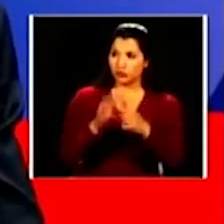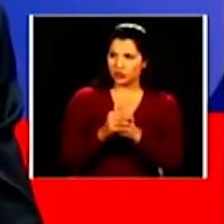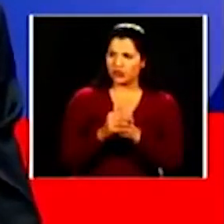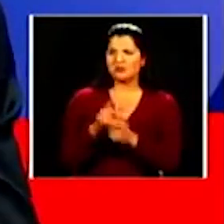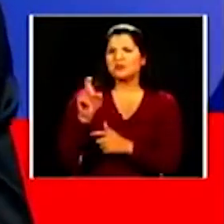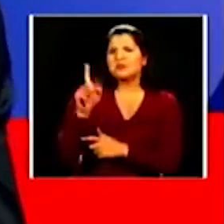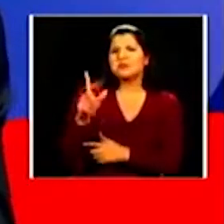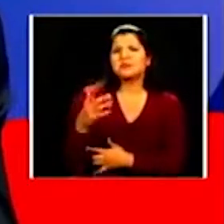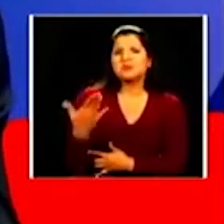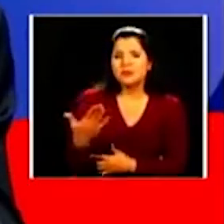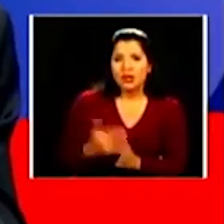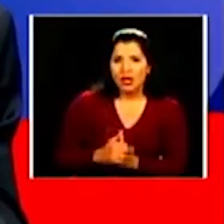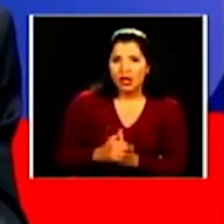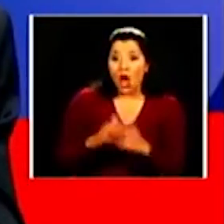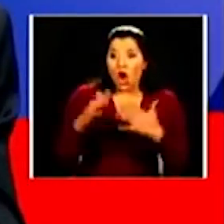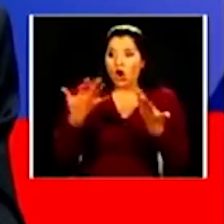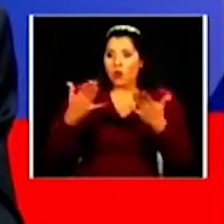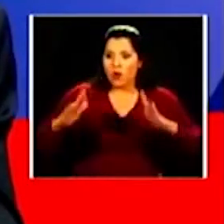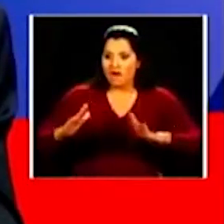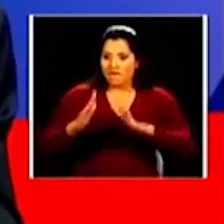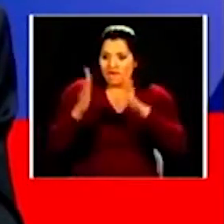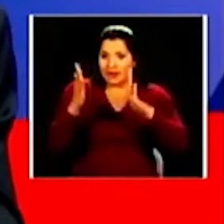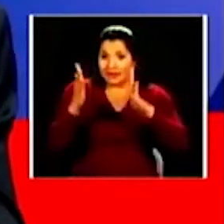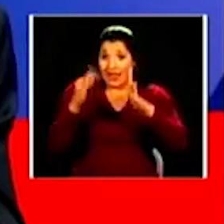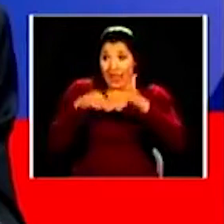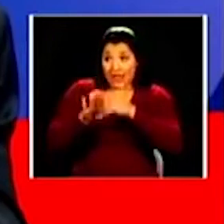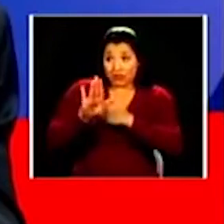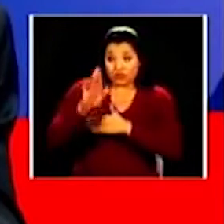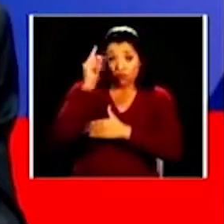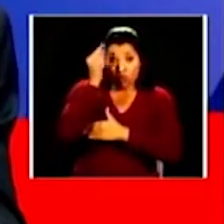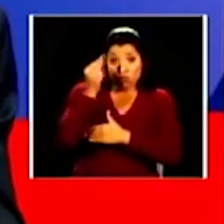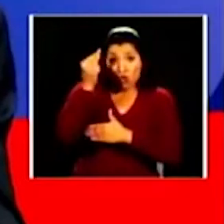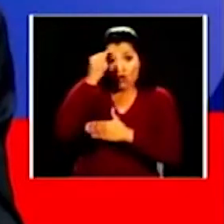pregunta es cómo van a enfrentar en un gobierno liderado por usted los